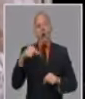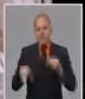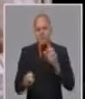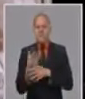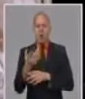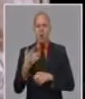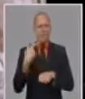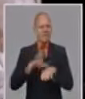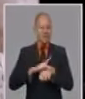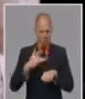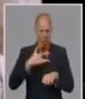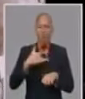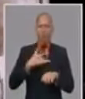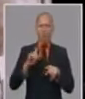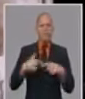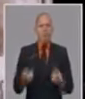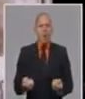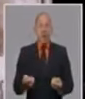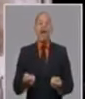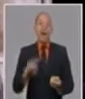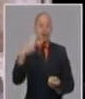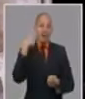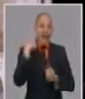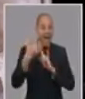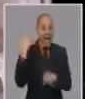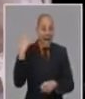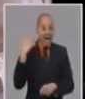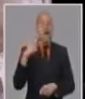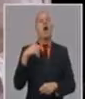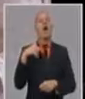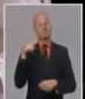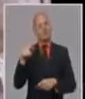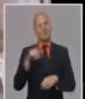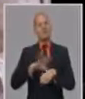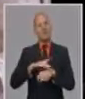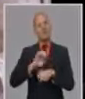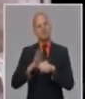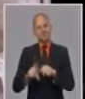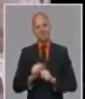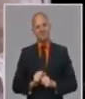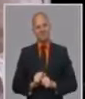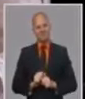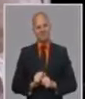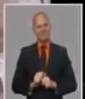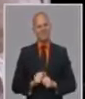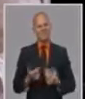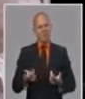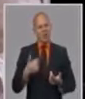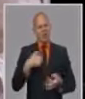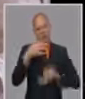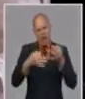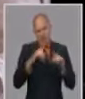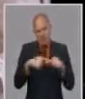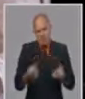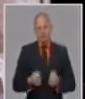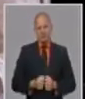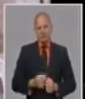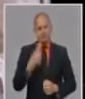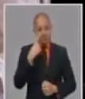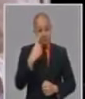se protege, no solo está protegiendo a los ancianos, a los niños que están en su